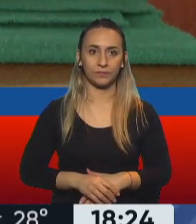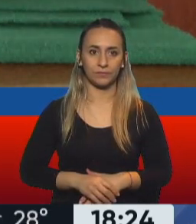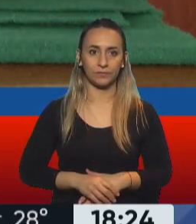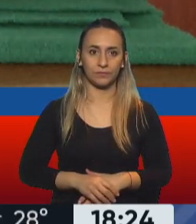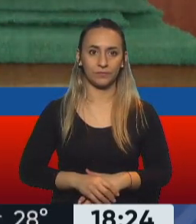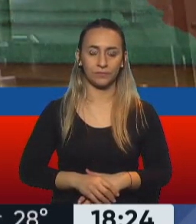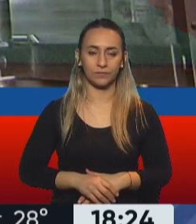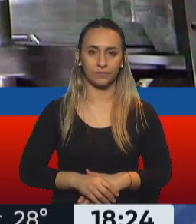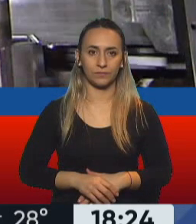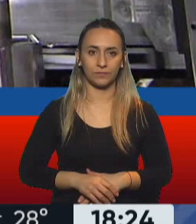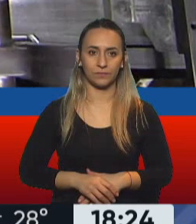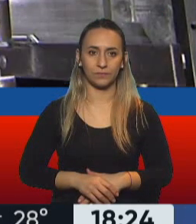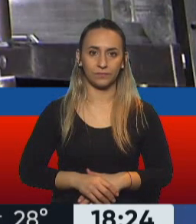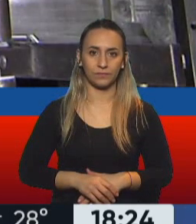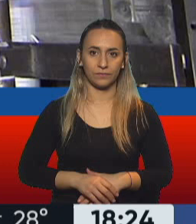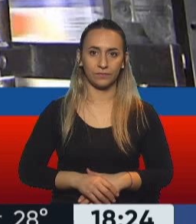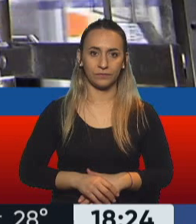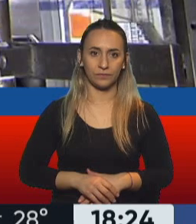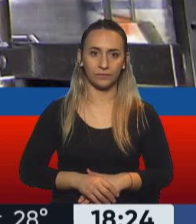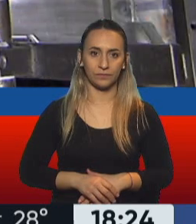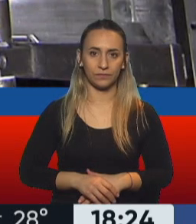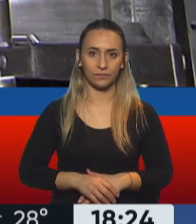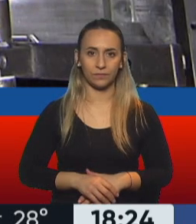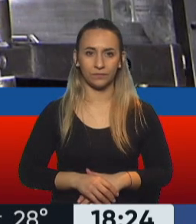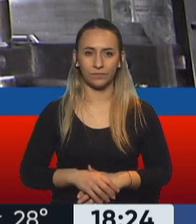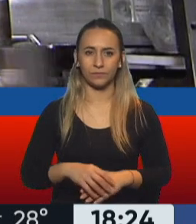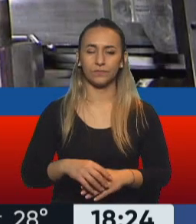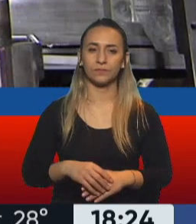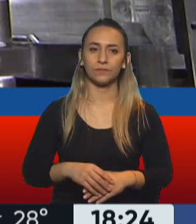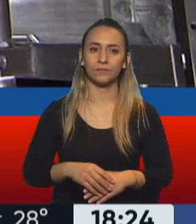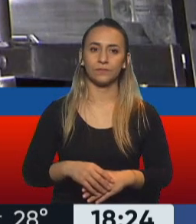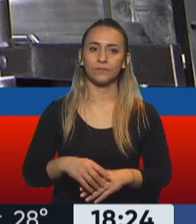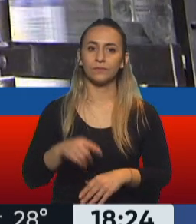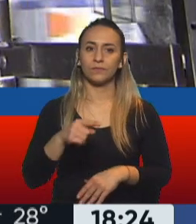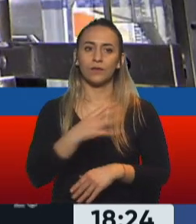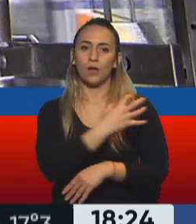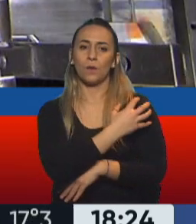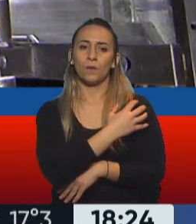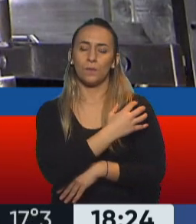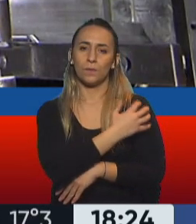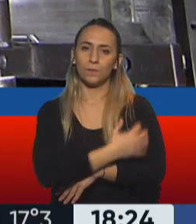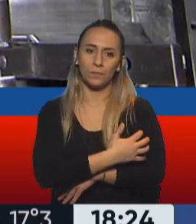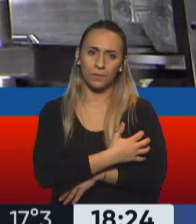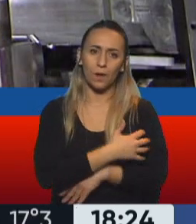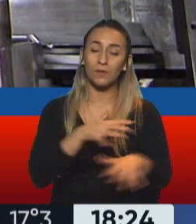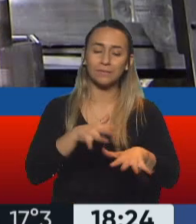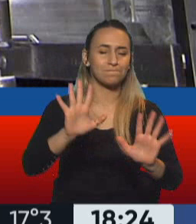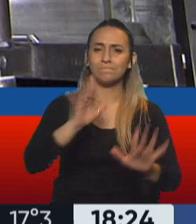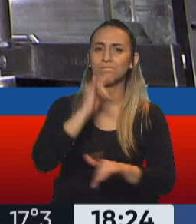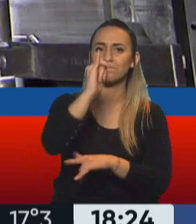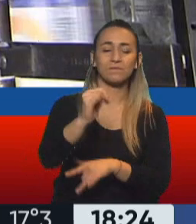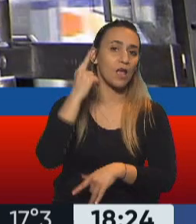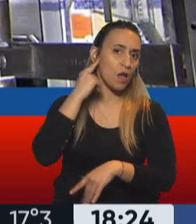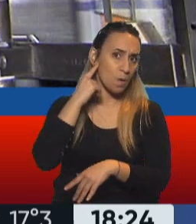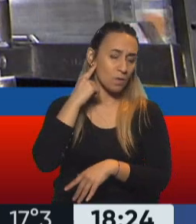Algo que está en inflación y pobreza, digamos, de manera muy justa, o bien Estado intervención. Te escuchamos con